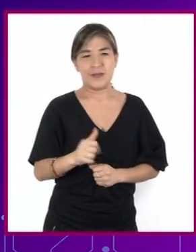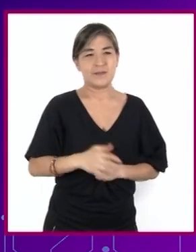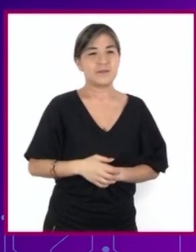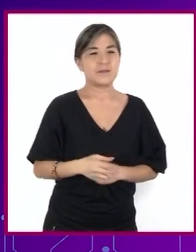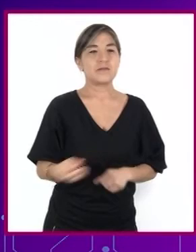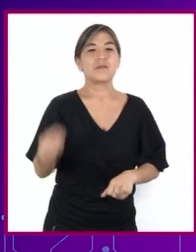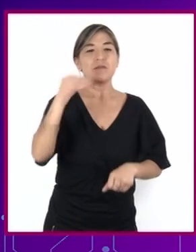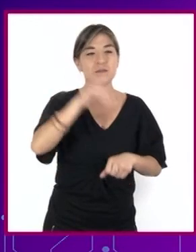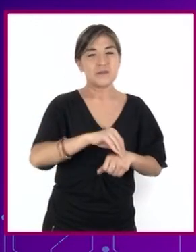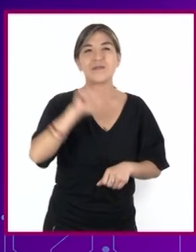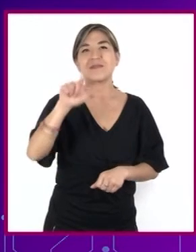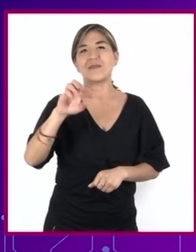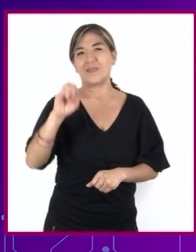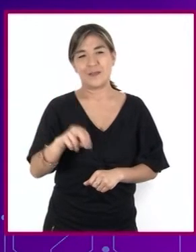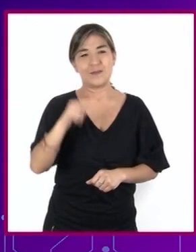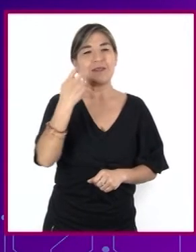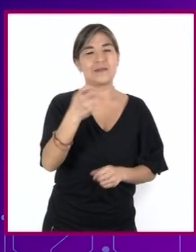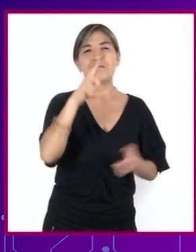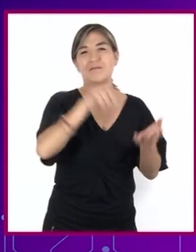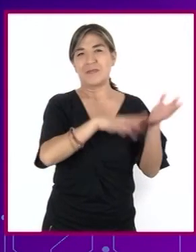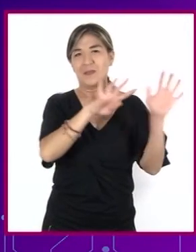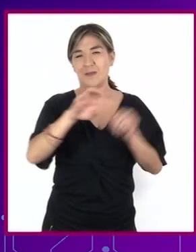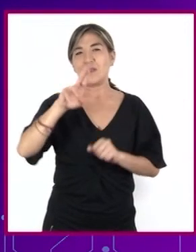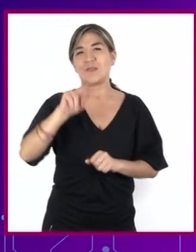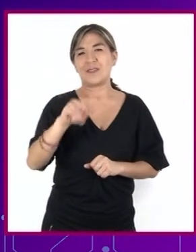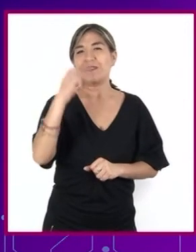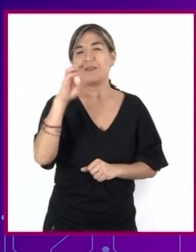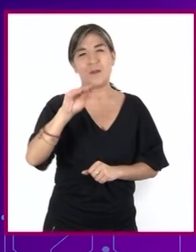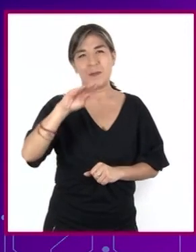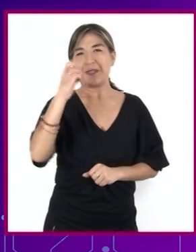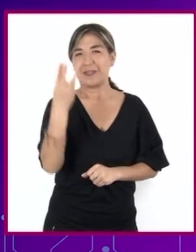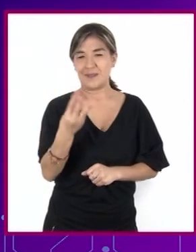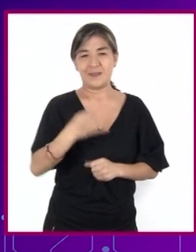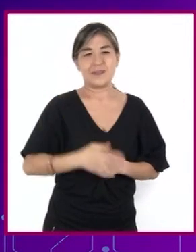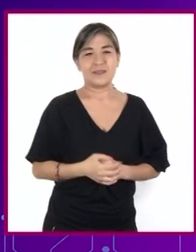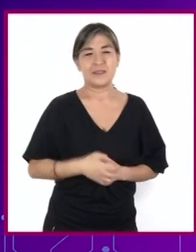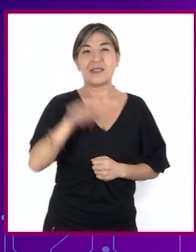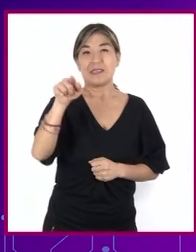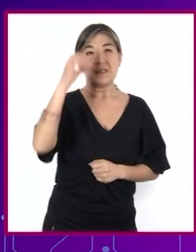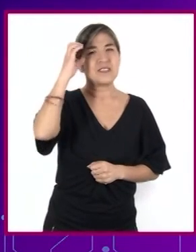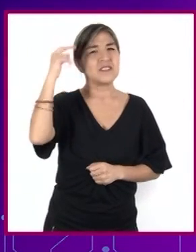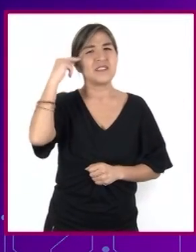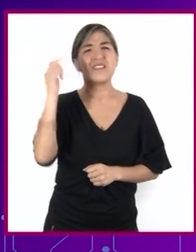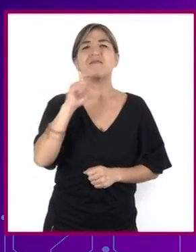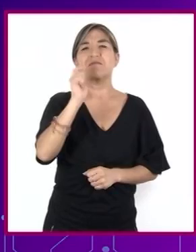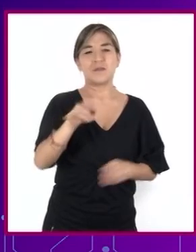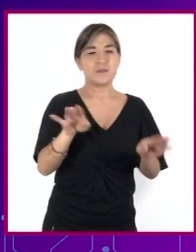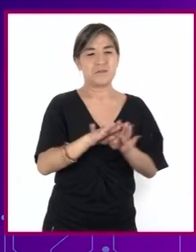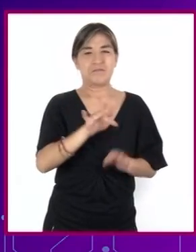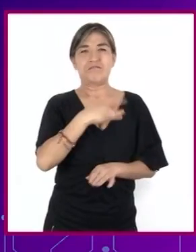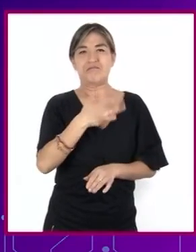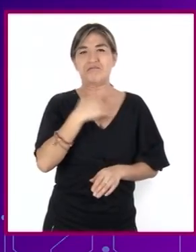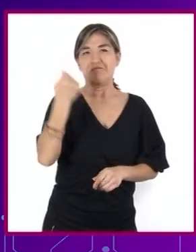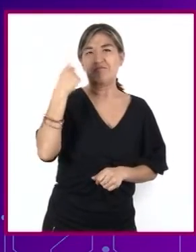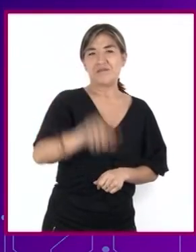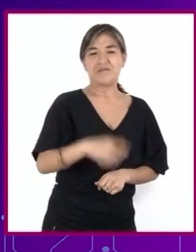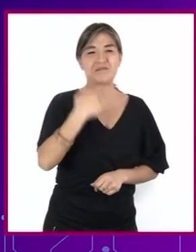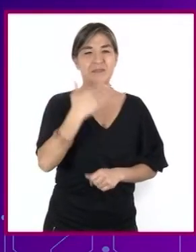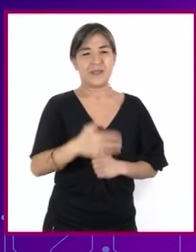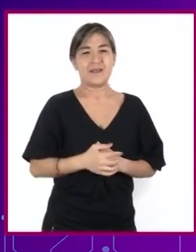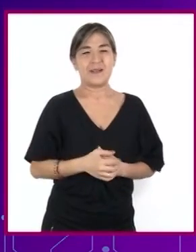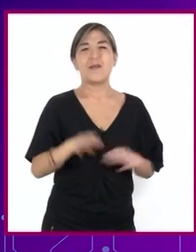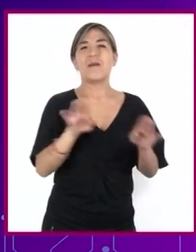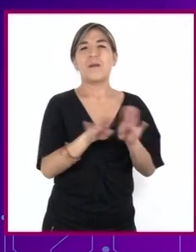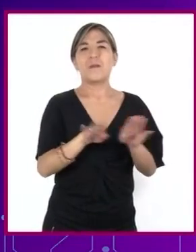en 1893. China, por su parte, se consideraba autosuficiente. El apego